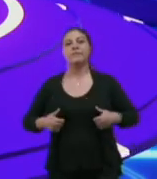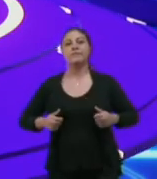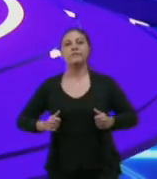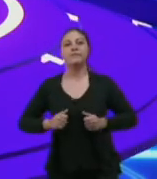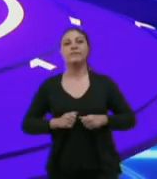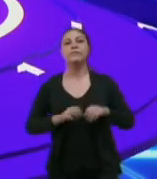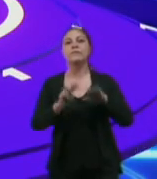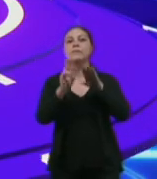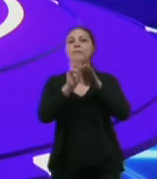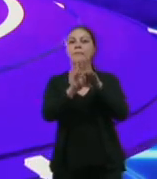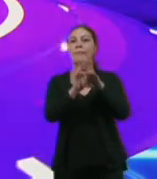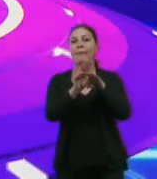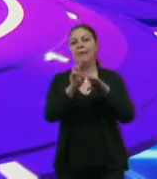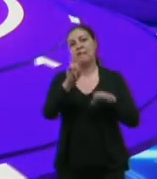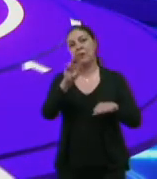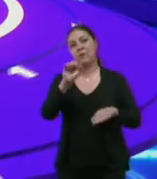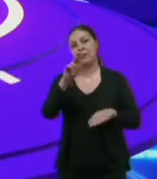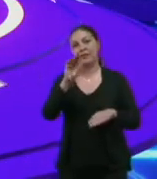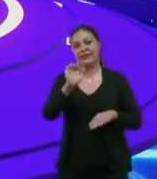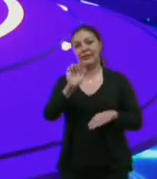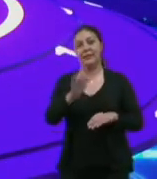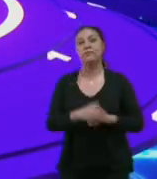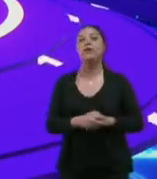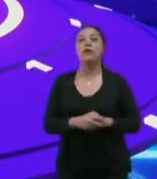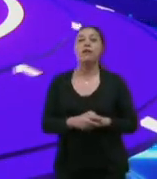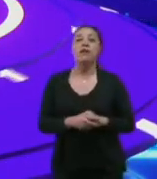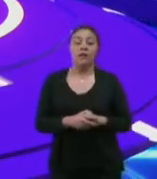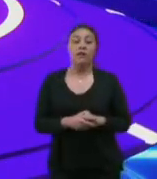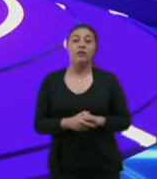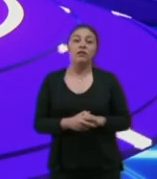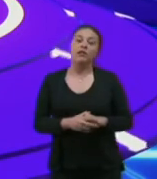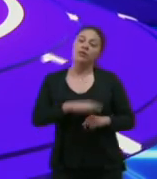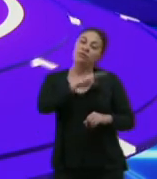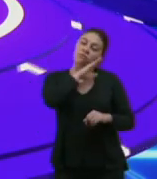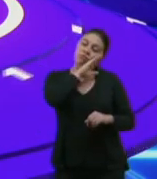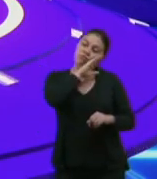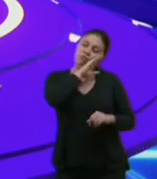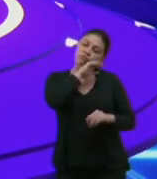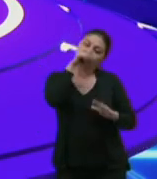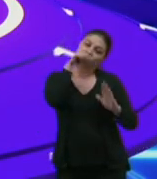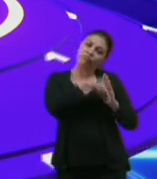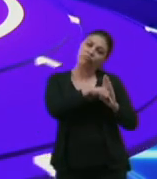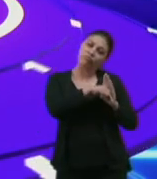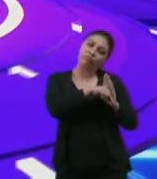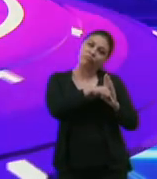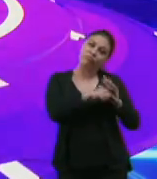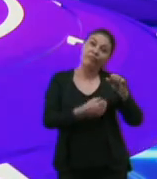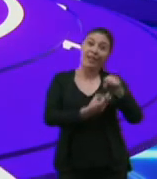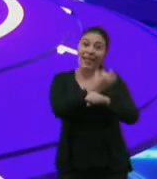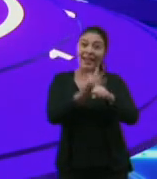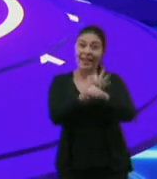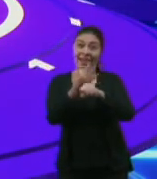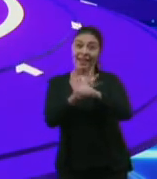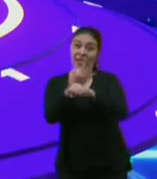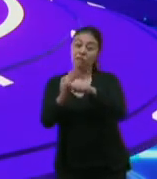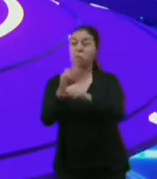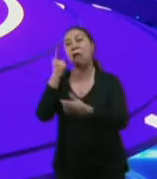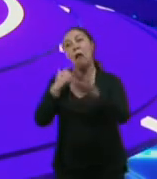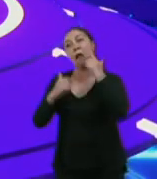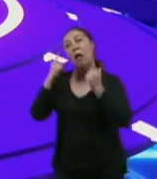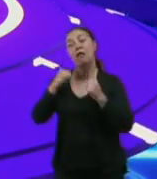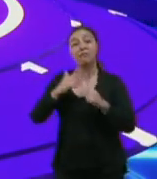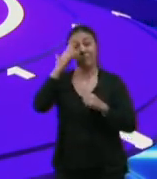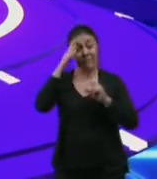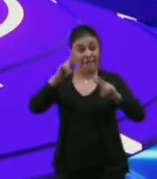primero duermo como un bebé me levanto cada tres horas a llorar la vida del emprendedor es larga